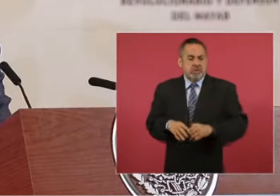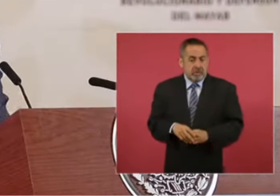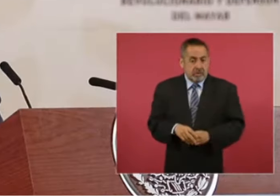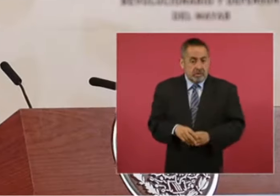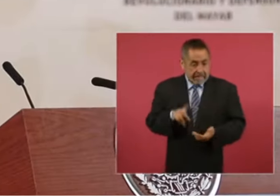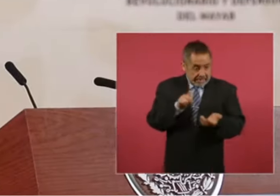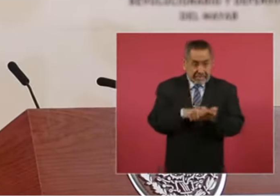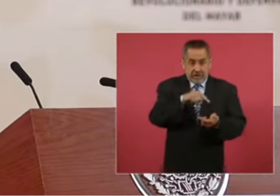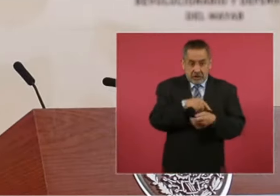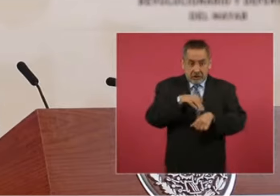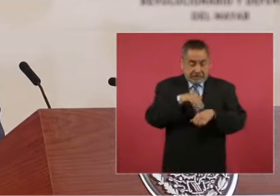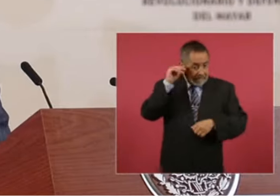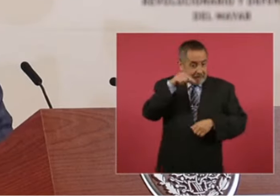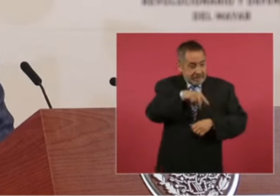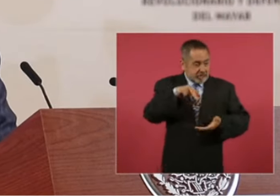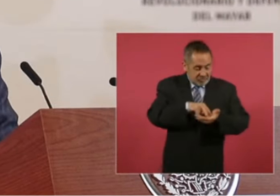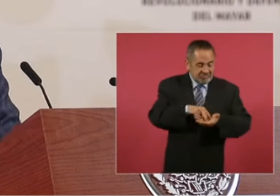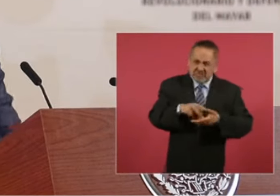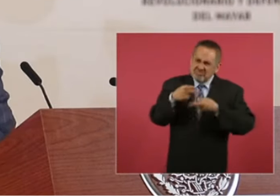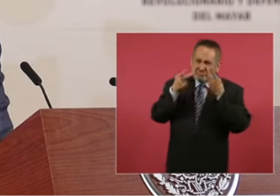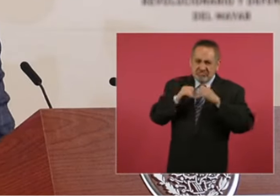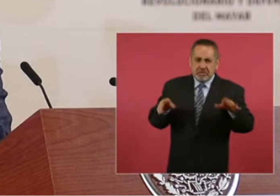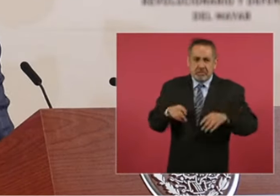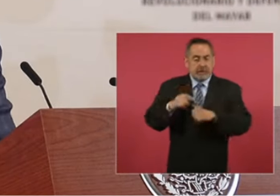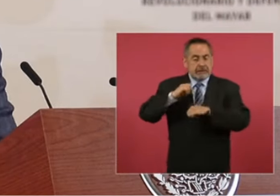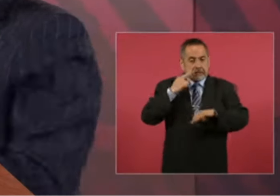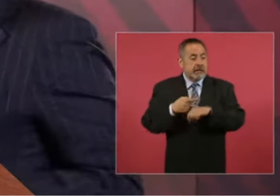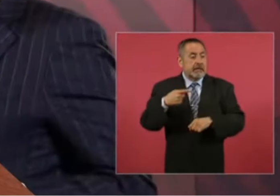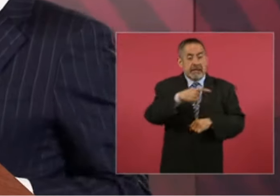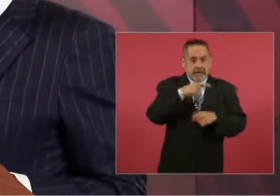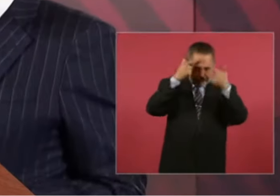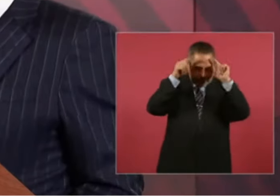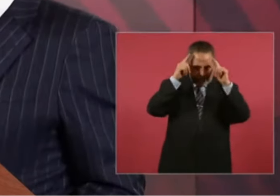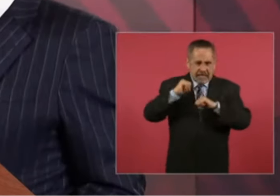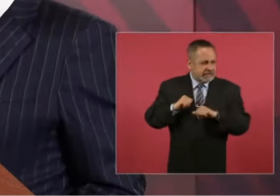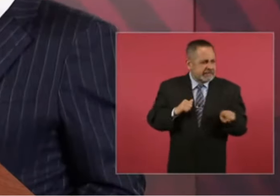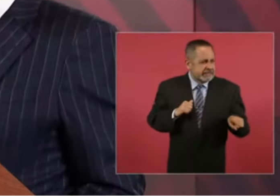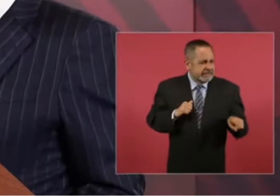Estando ahí en el campamento, que estaba a cargo de la Secretaría de Marina,